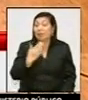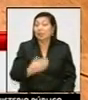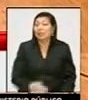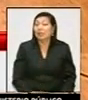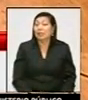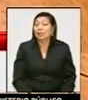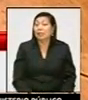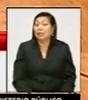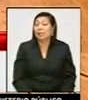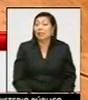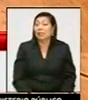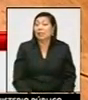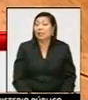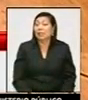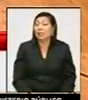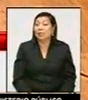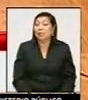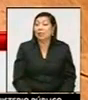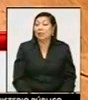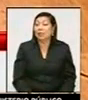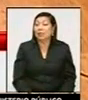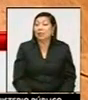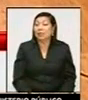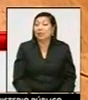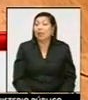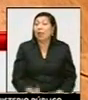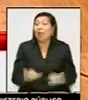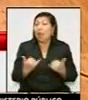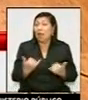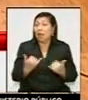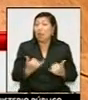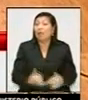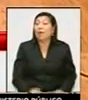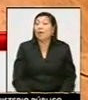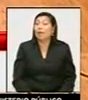Señores congresistas, teniendo quórum,